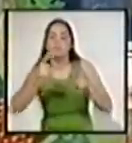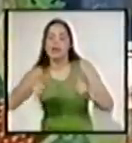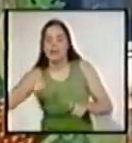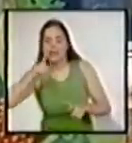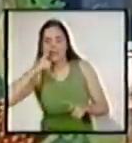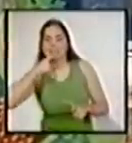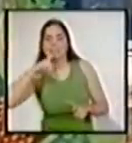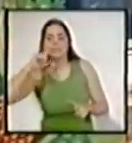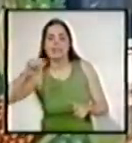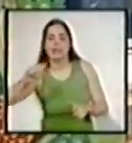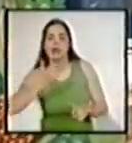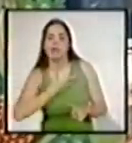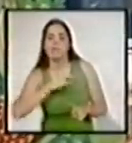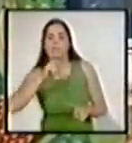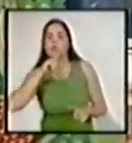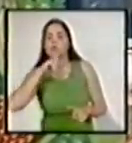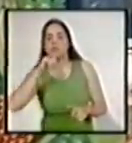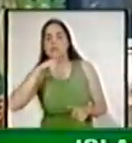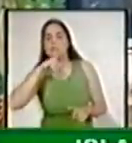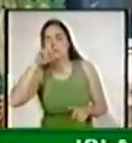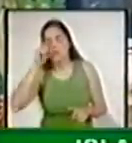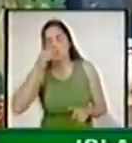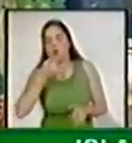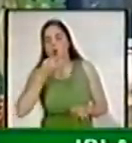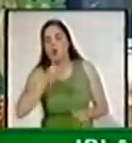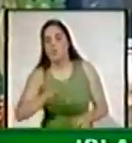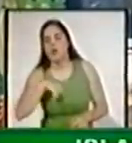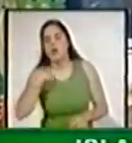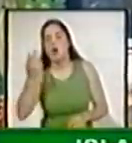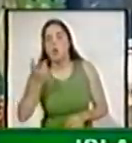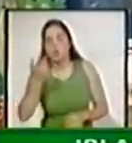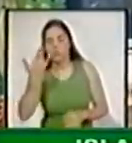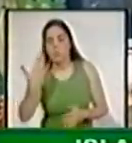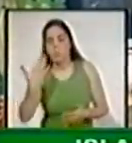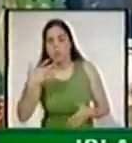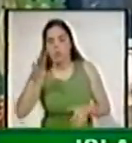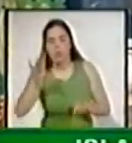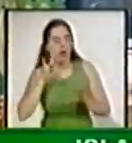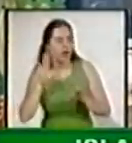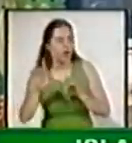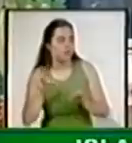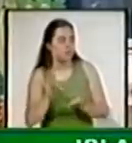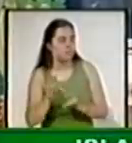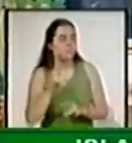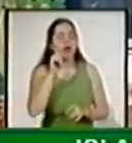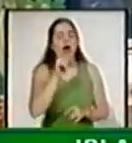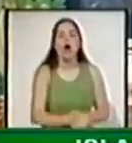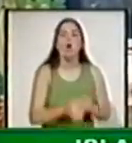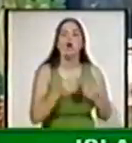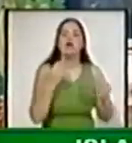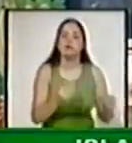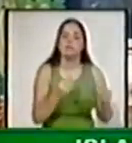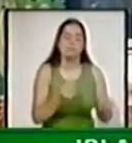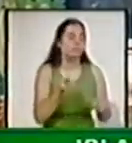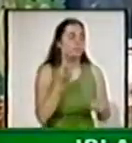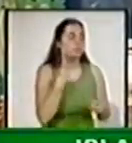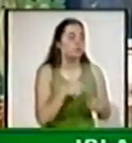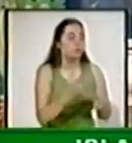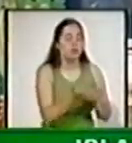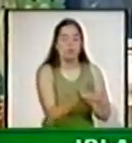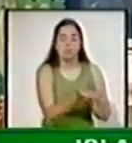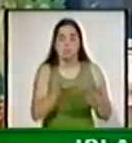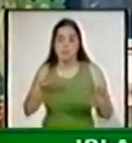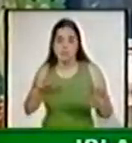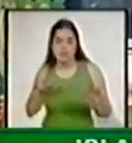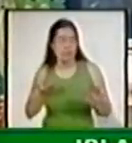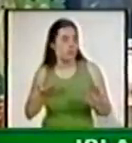hacer acompañando cualquier postre. Ajá. Entonces... Está viviente. ¿Qué vamos a hacer? Cuando lo retiramos, Pancho y